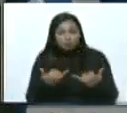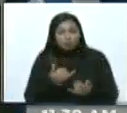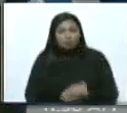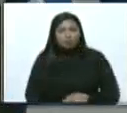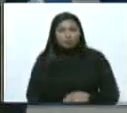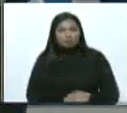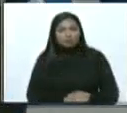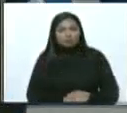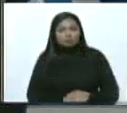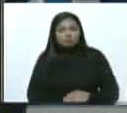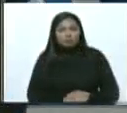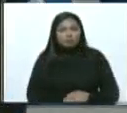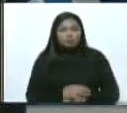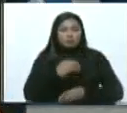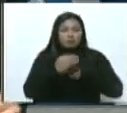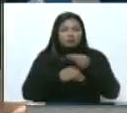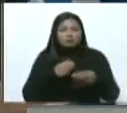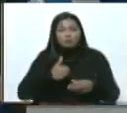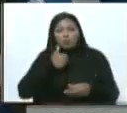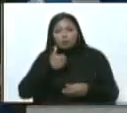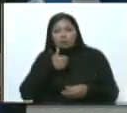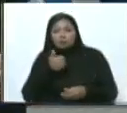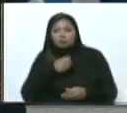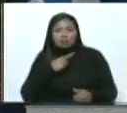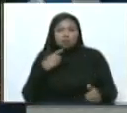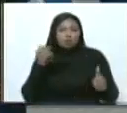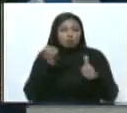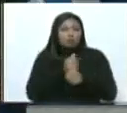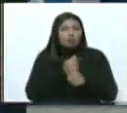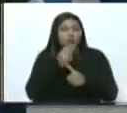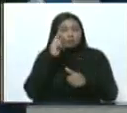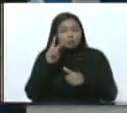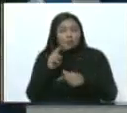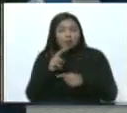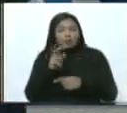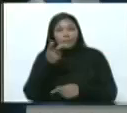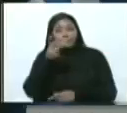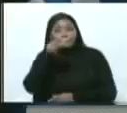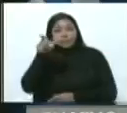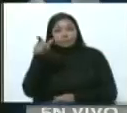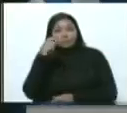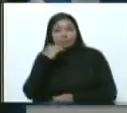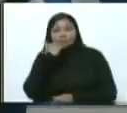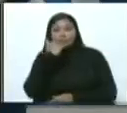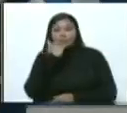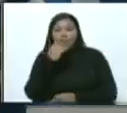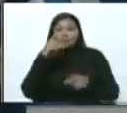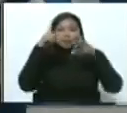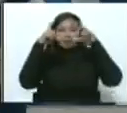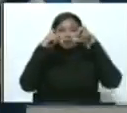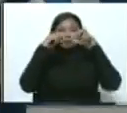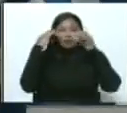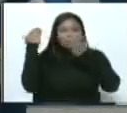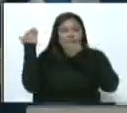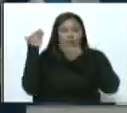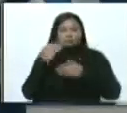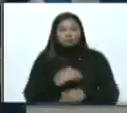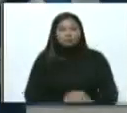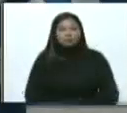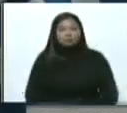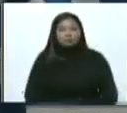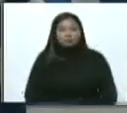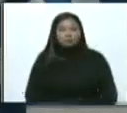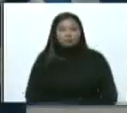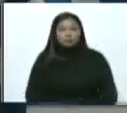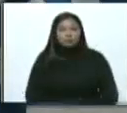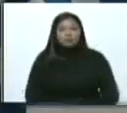Vean que no es cualquier cosa, ¿no? Aquí están los sujetos, por favor, acerquen la cámara y en pantalla podrán ver también